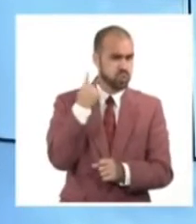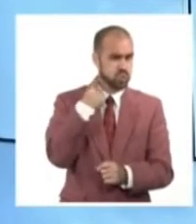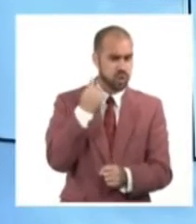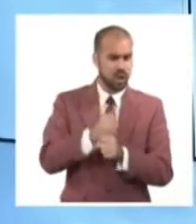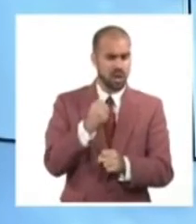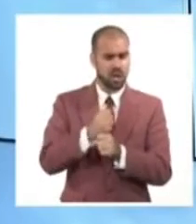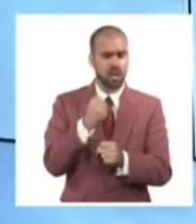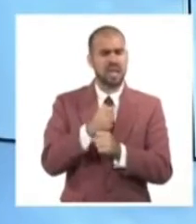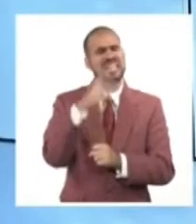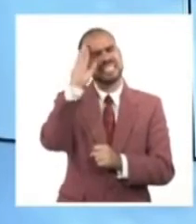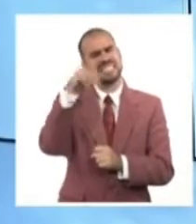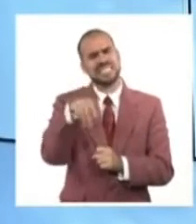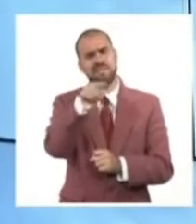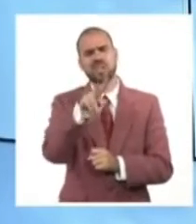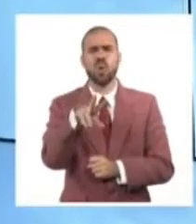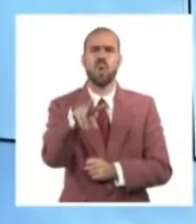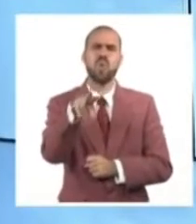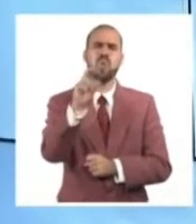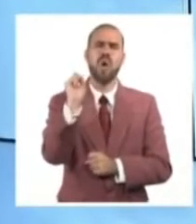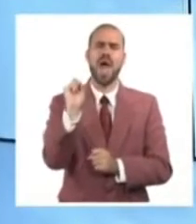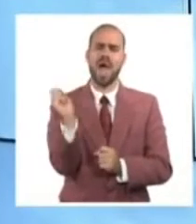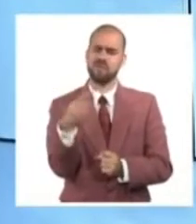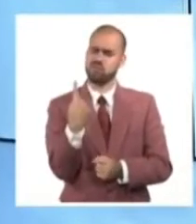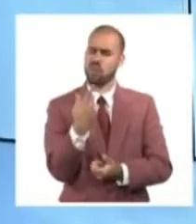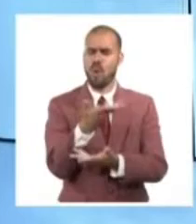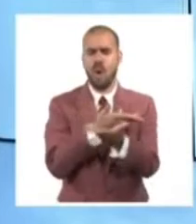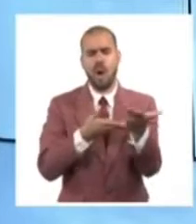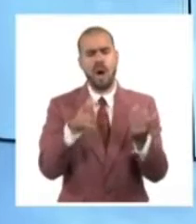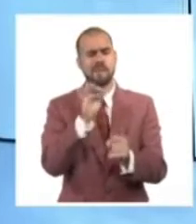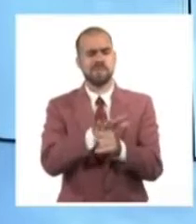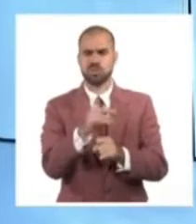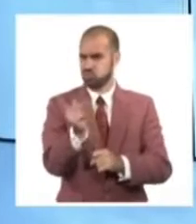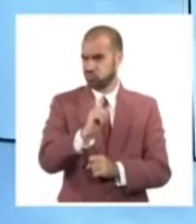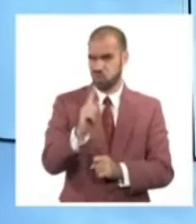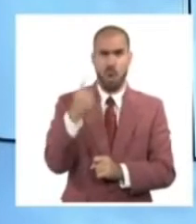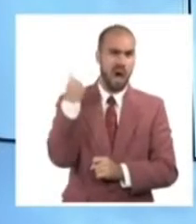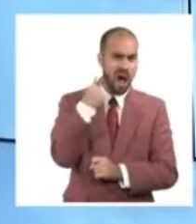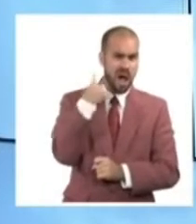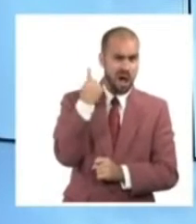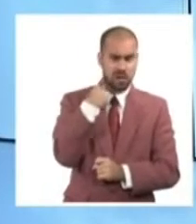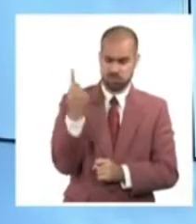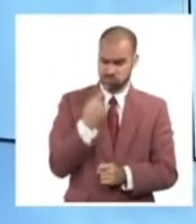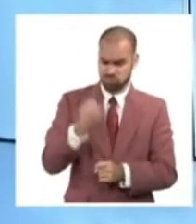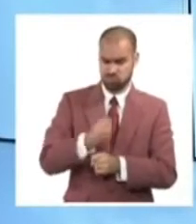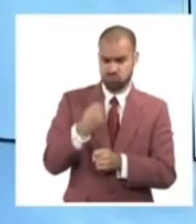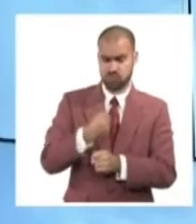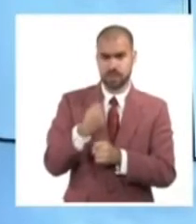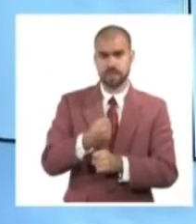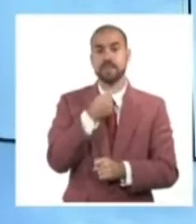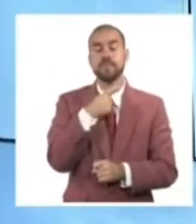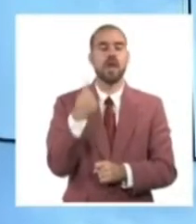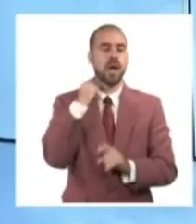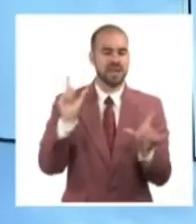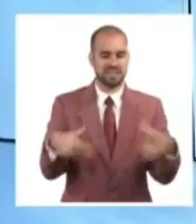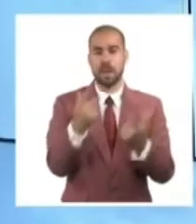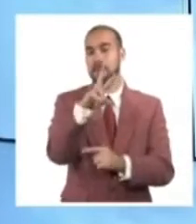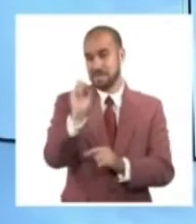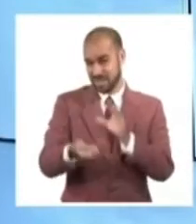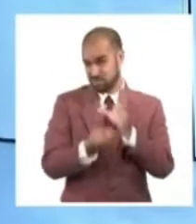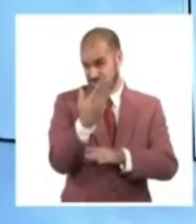temas que son de reciente debate. Esta sociedad, en el aniversario número 20 de su